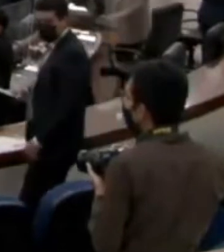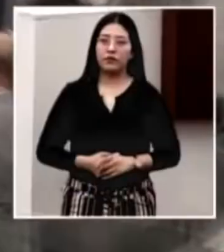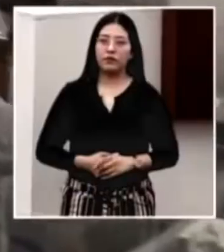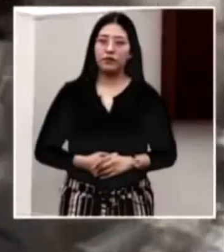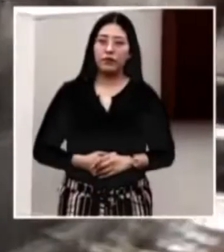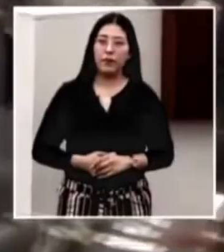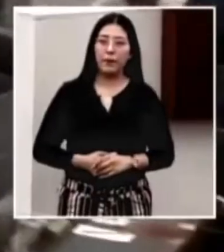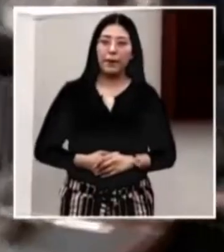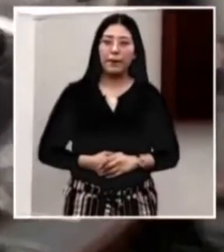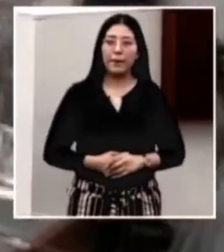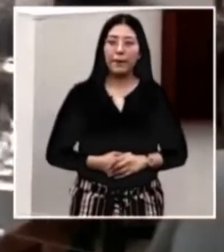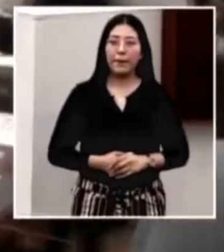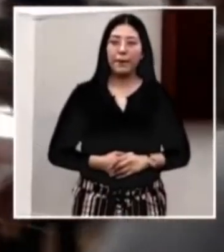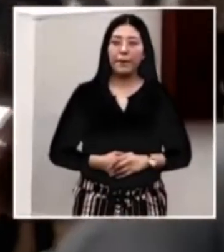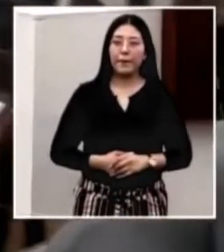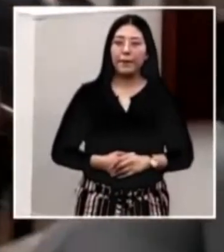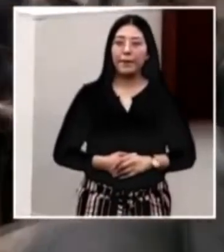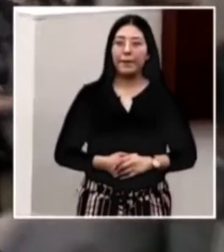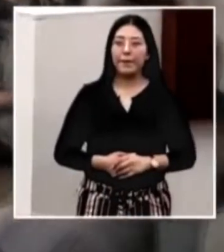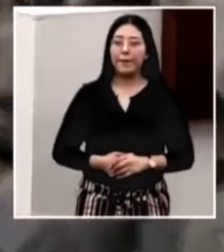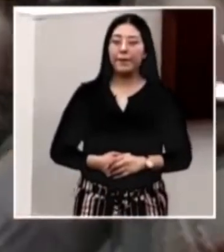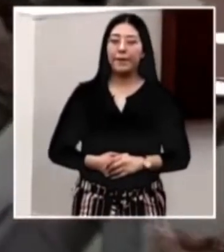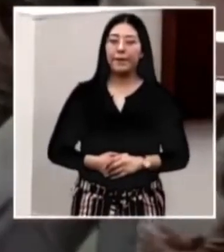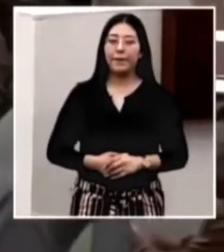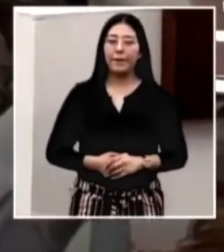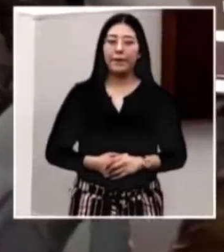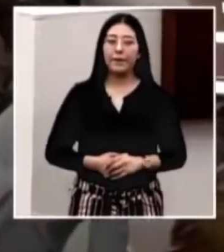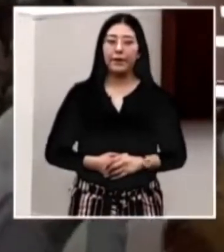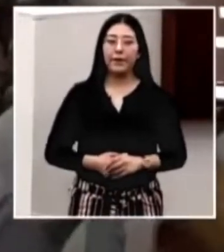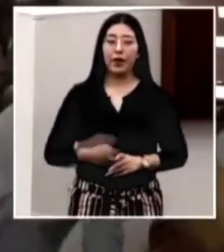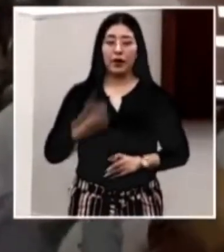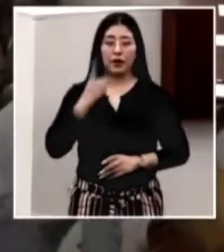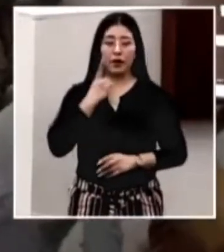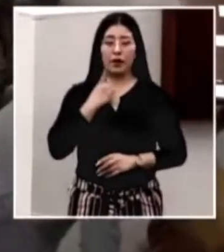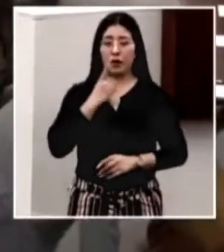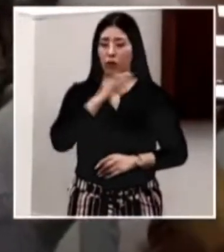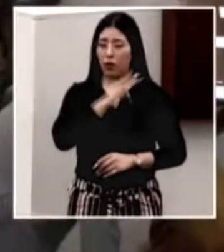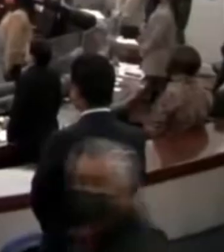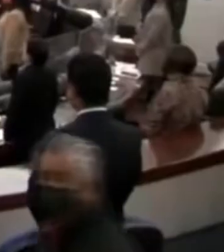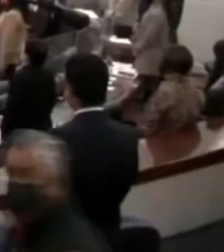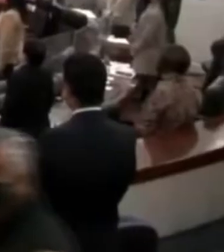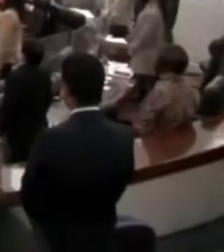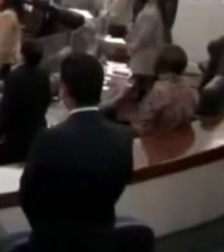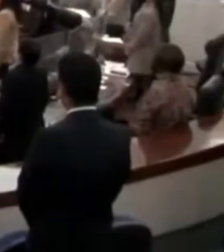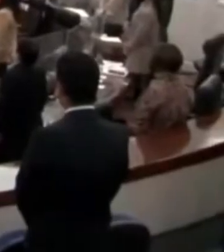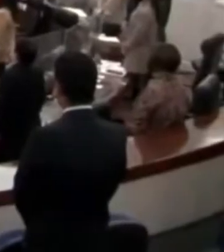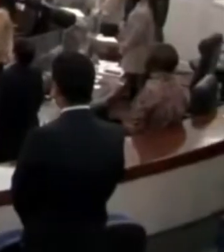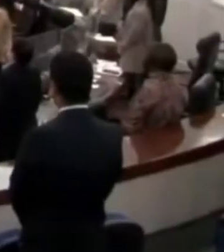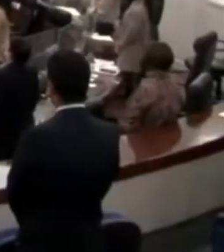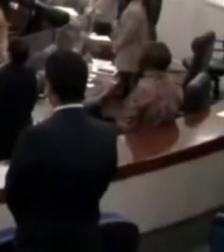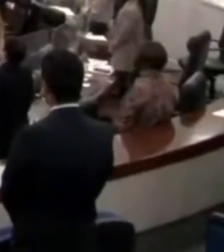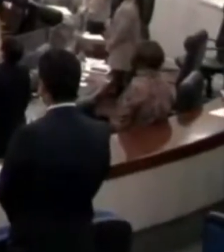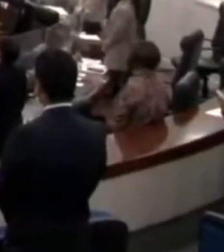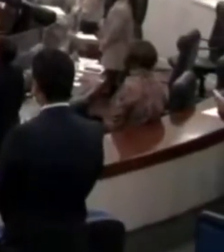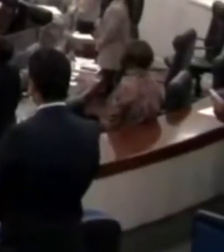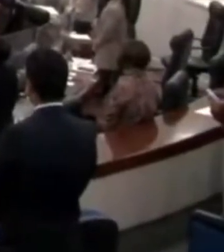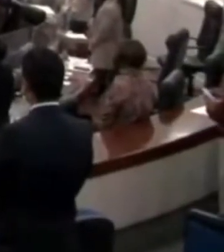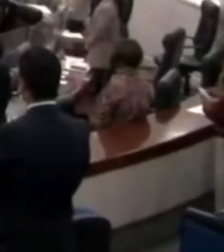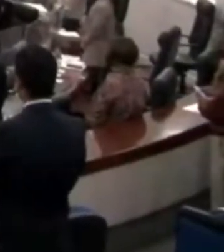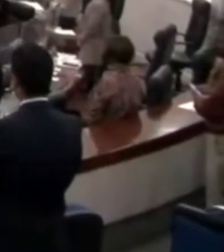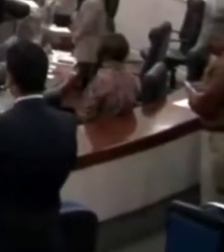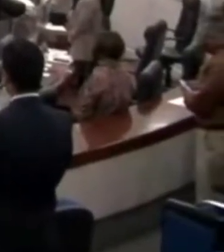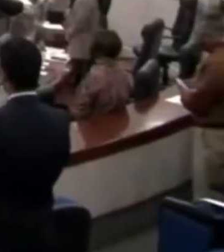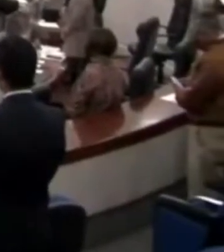llevamos nutriólogos. Cortes de pelo también gratis. Para ahorita, para este regreso a clases, claro, pues que. ¿100 pesos? También, ¿100 pesos?